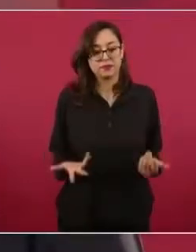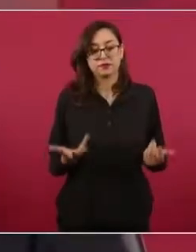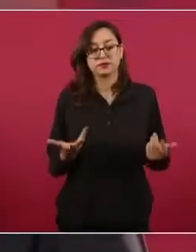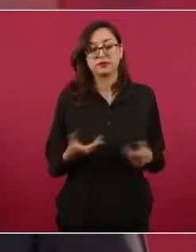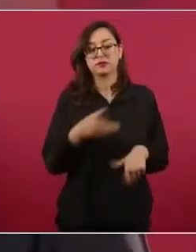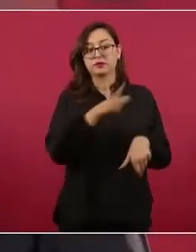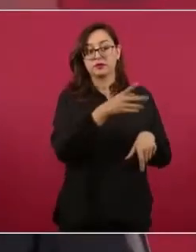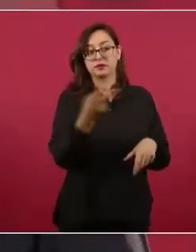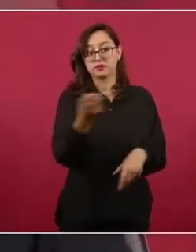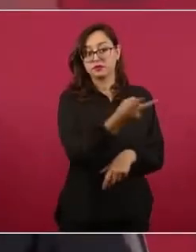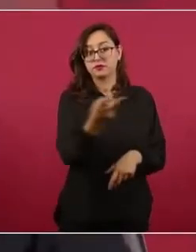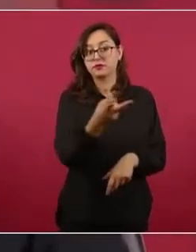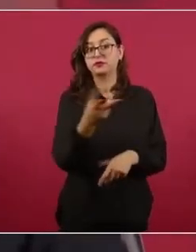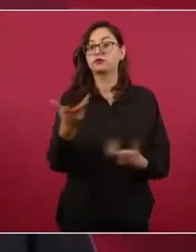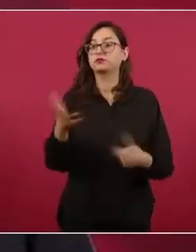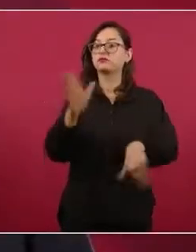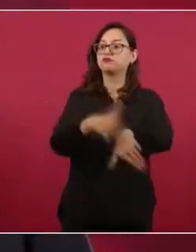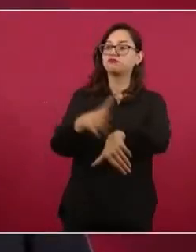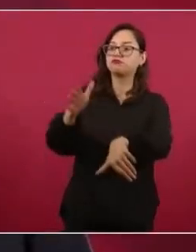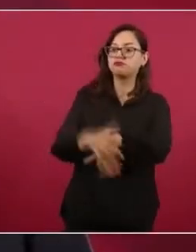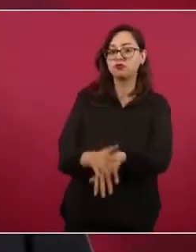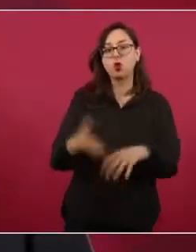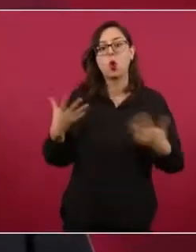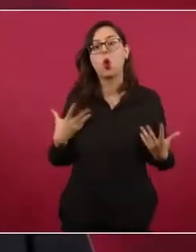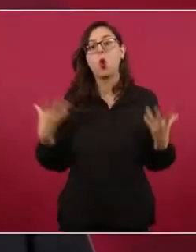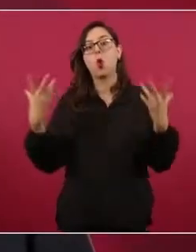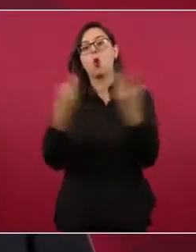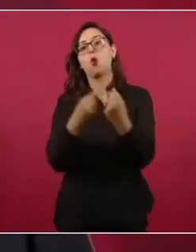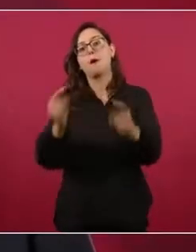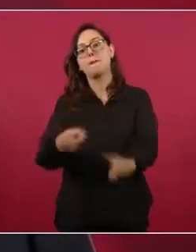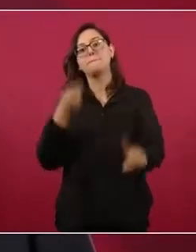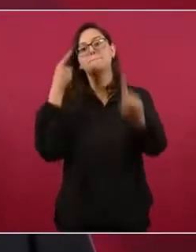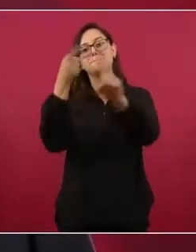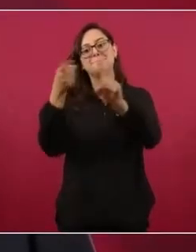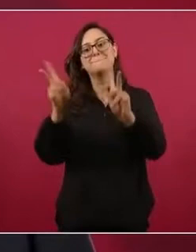todos construyamos la paz.